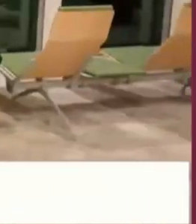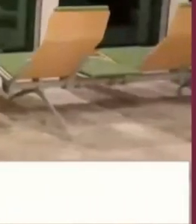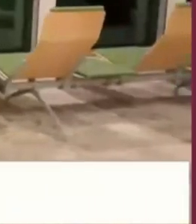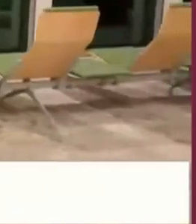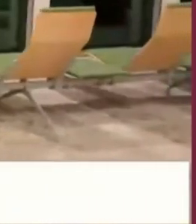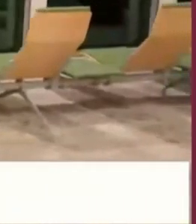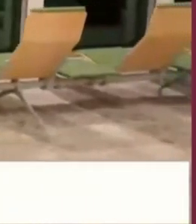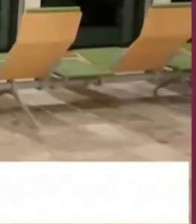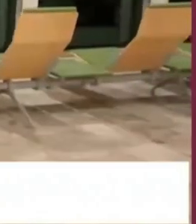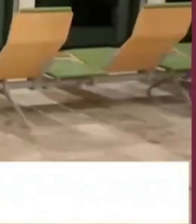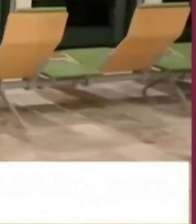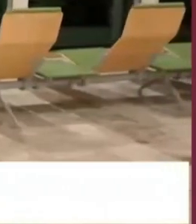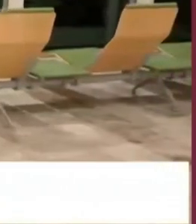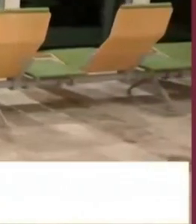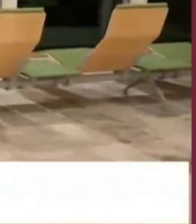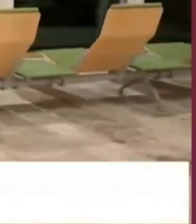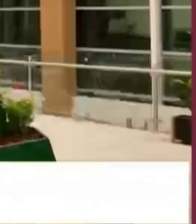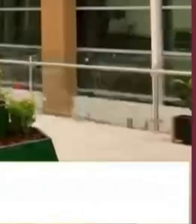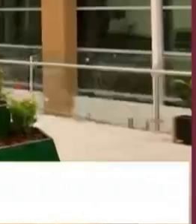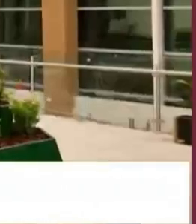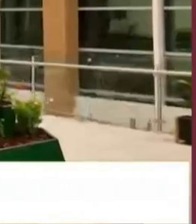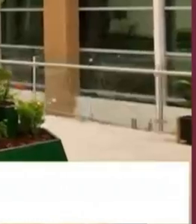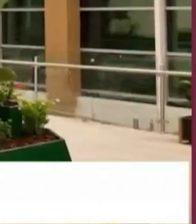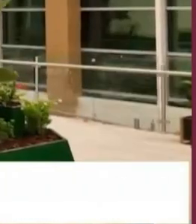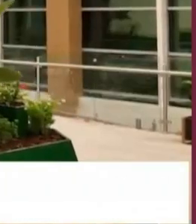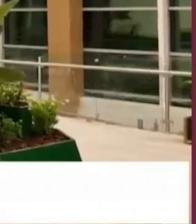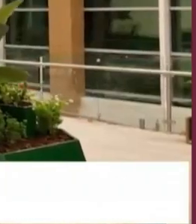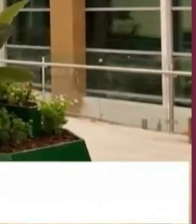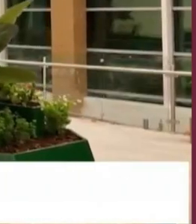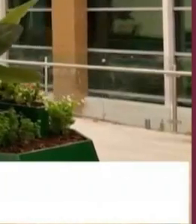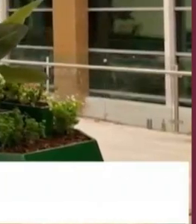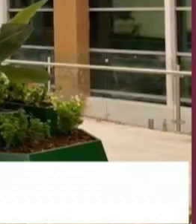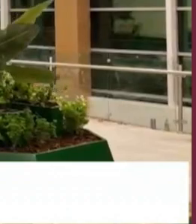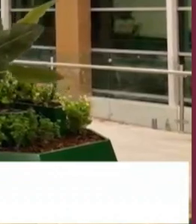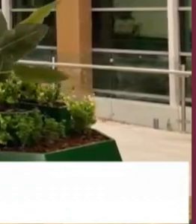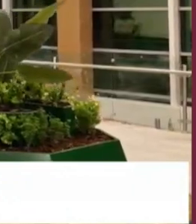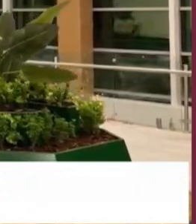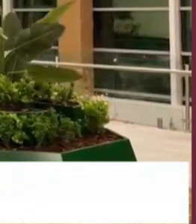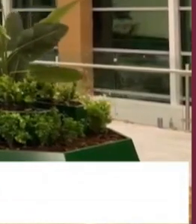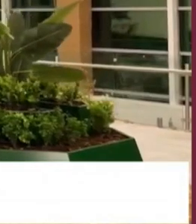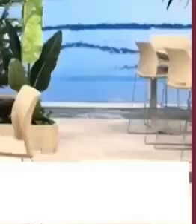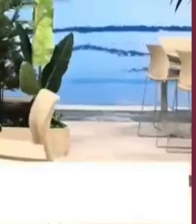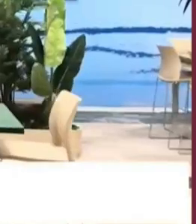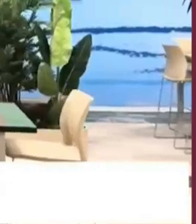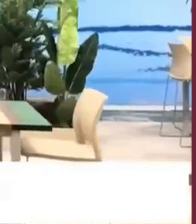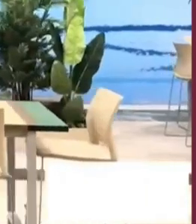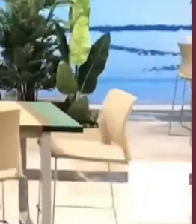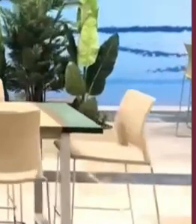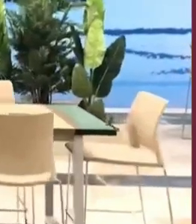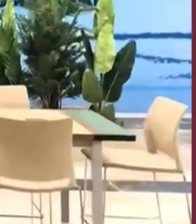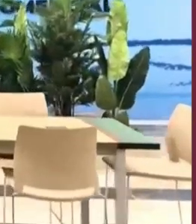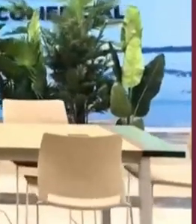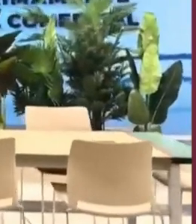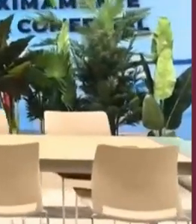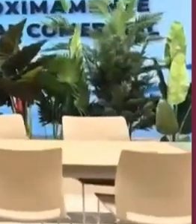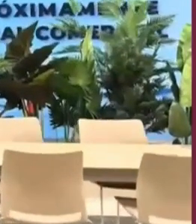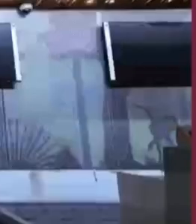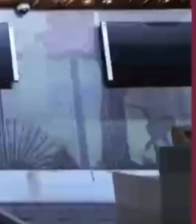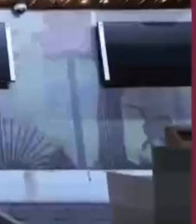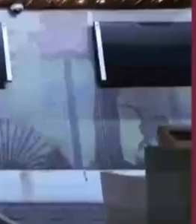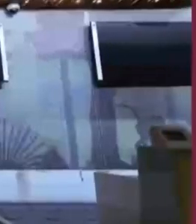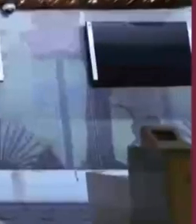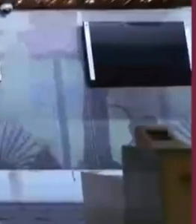de 13 salas de abordar con más de 1.000 butacas en salas de espera y 1.415 metros cuadrados para locales